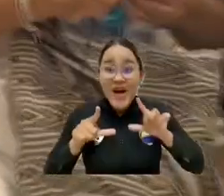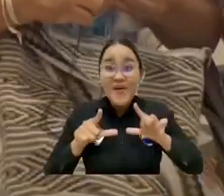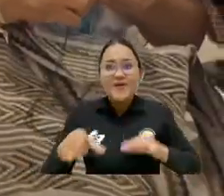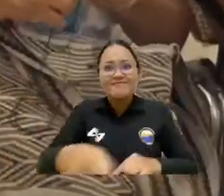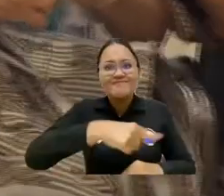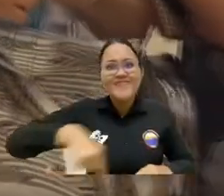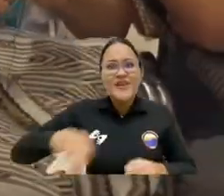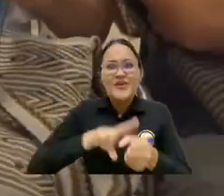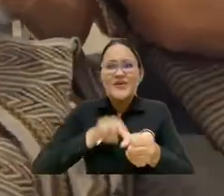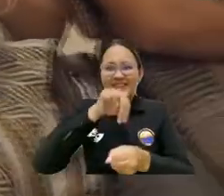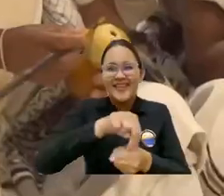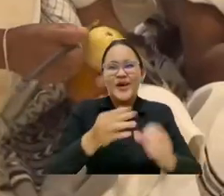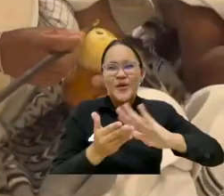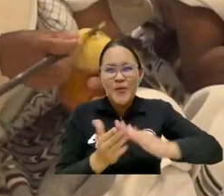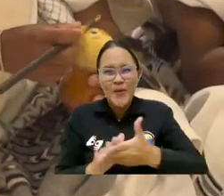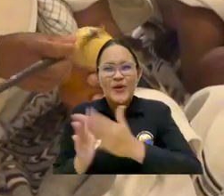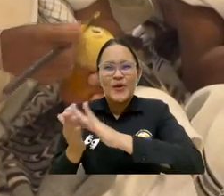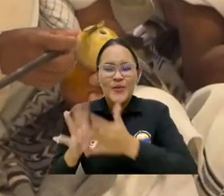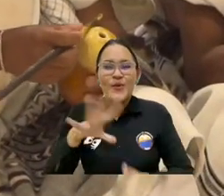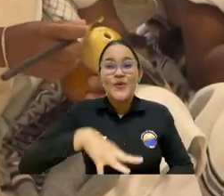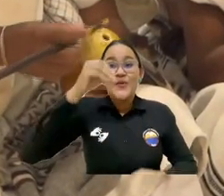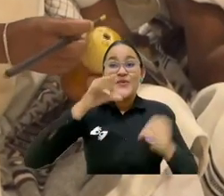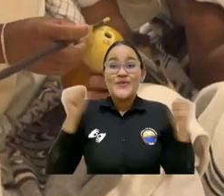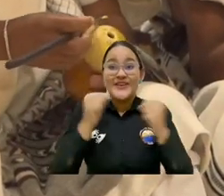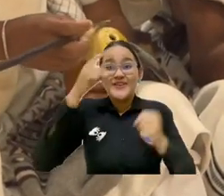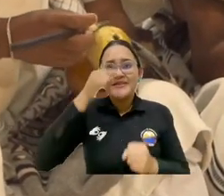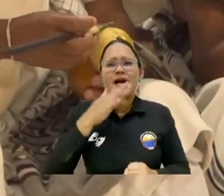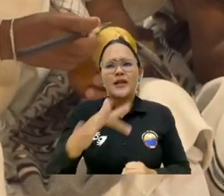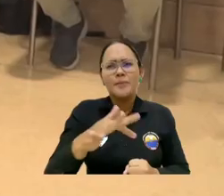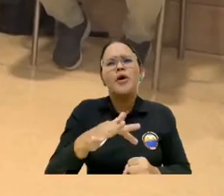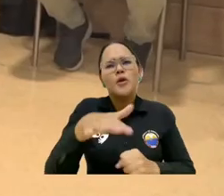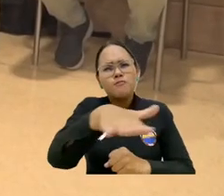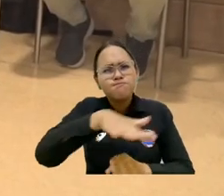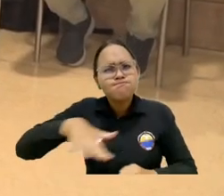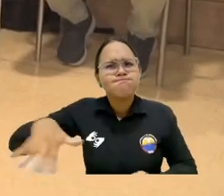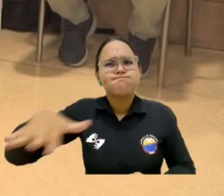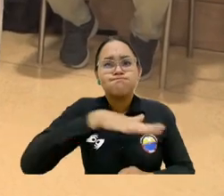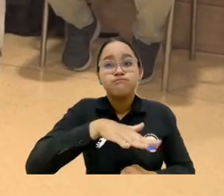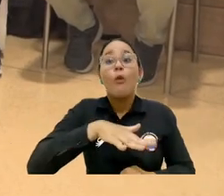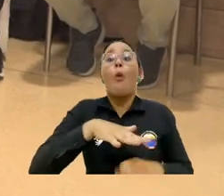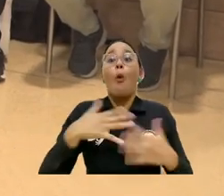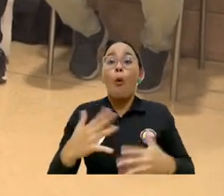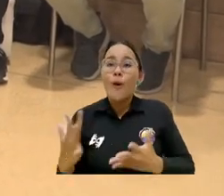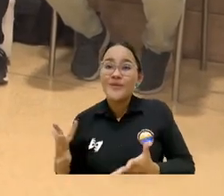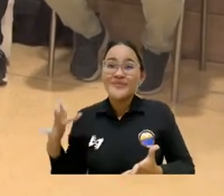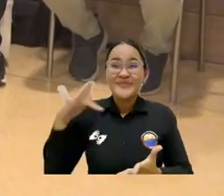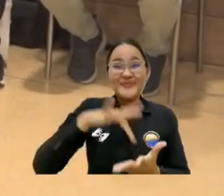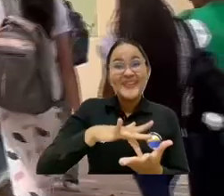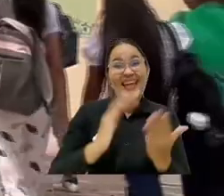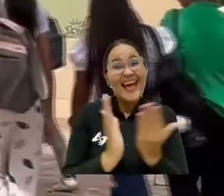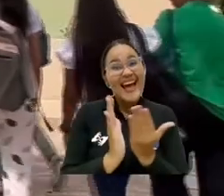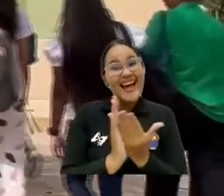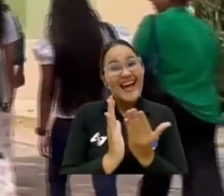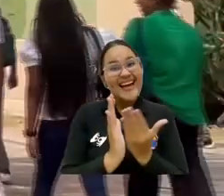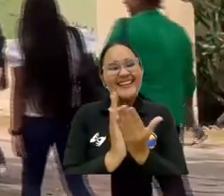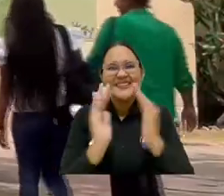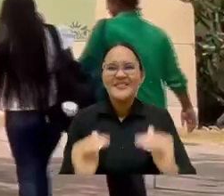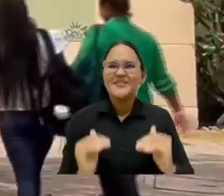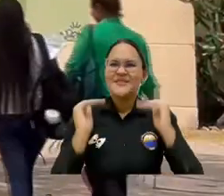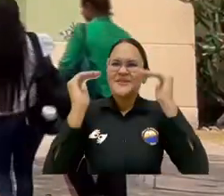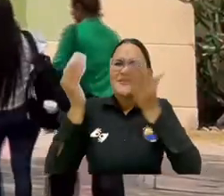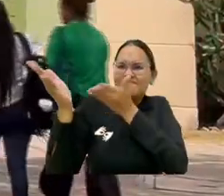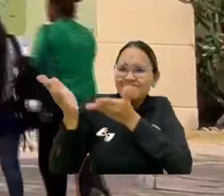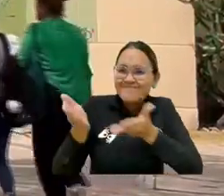Los graduados indígenas de las diferentes comunidades de la Sierra Nevada de Santa Marta y otros territorios volvieron a su casa de estudios superiores